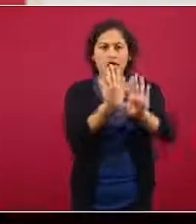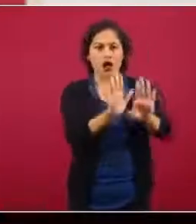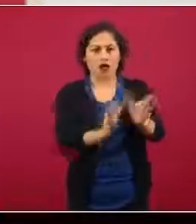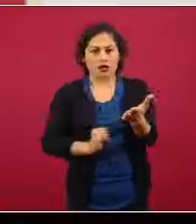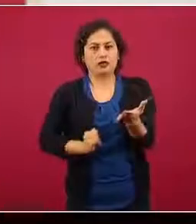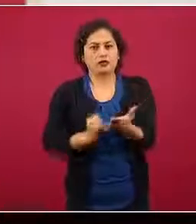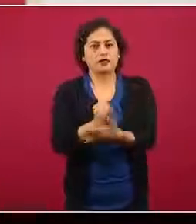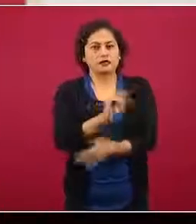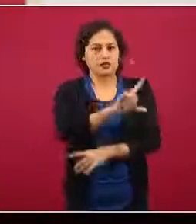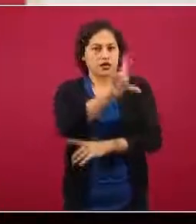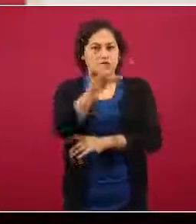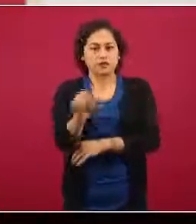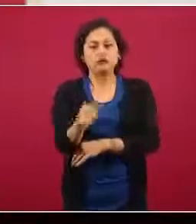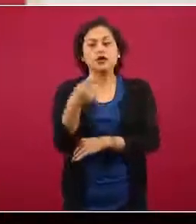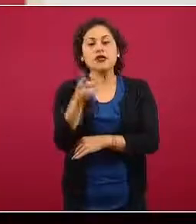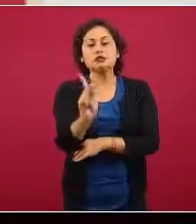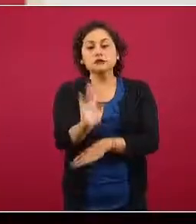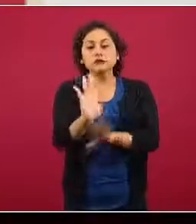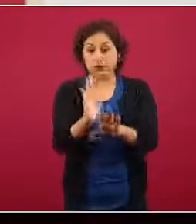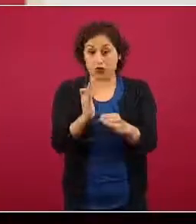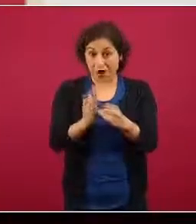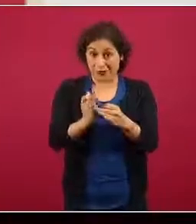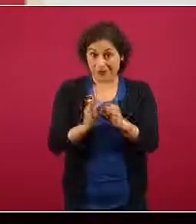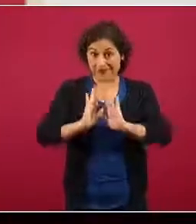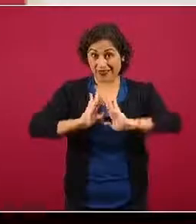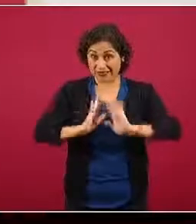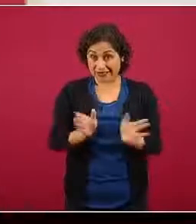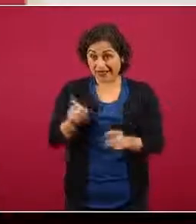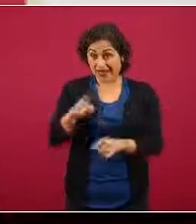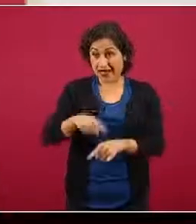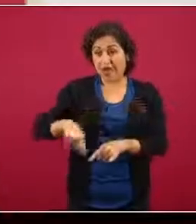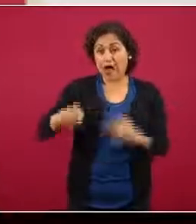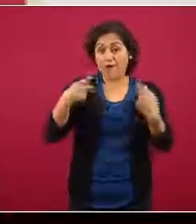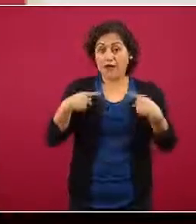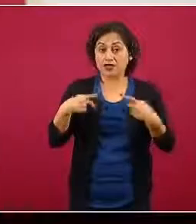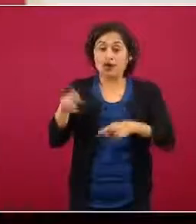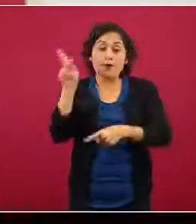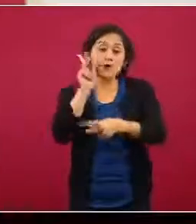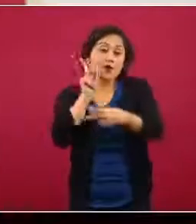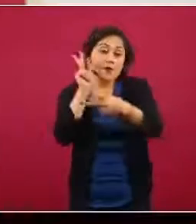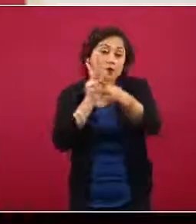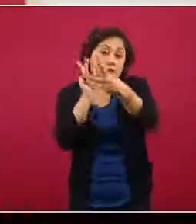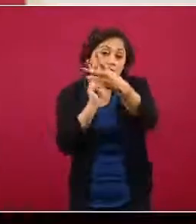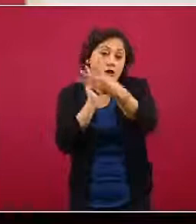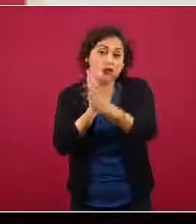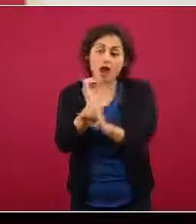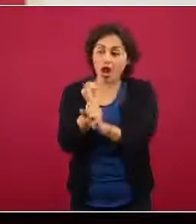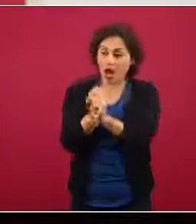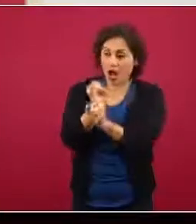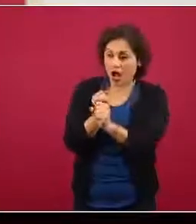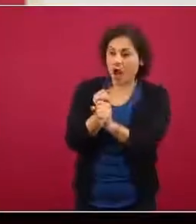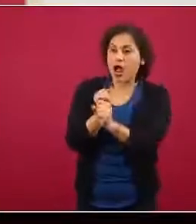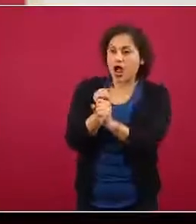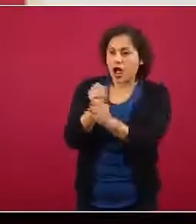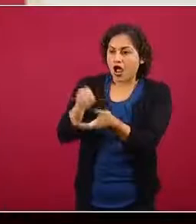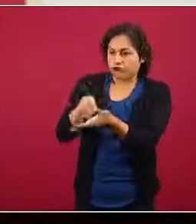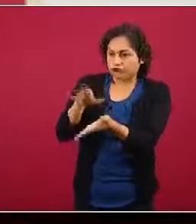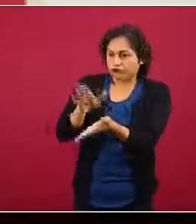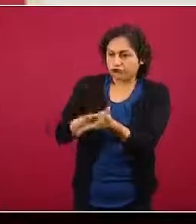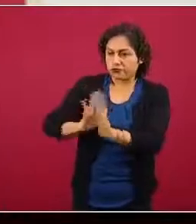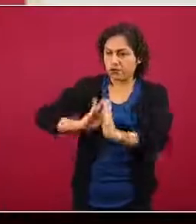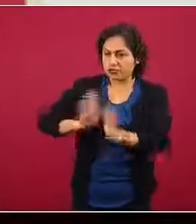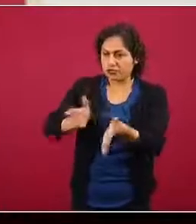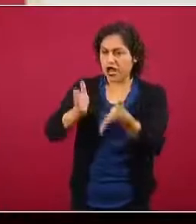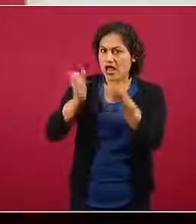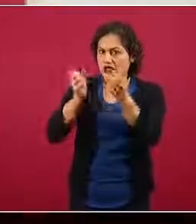para eso, por eso se hicieron los ensayos clínicos en los que se define si la vacuna tiene